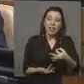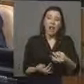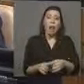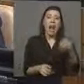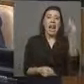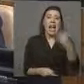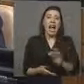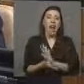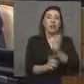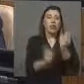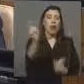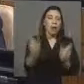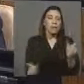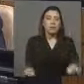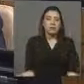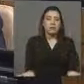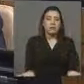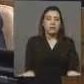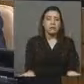por todos lados, presidente.